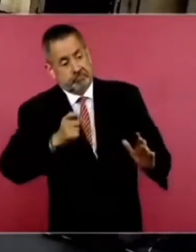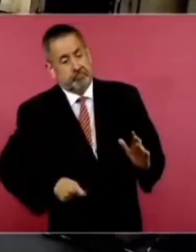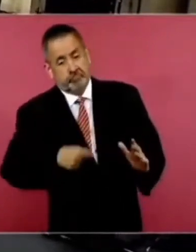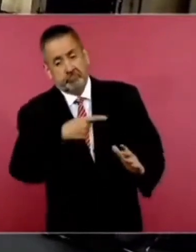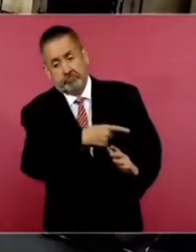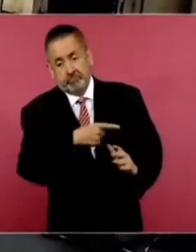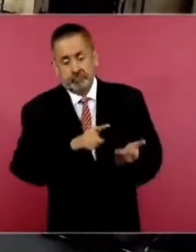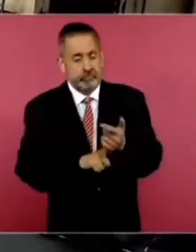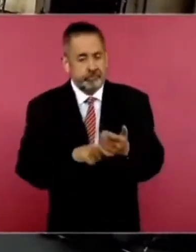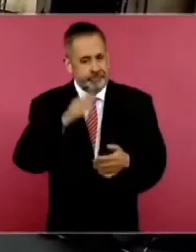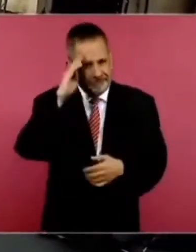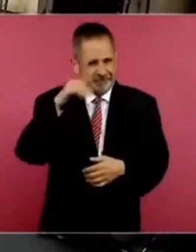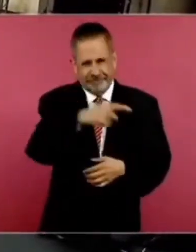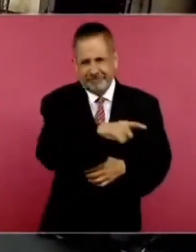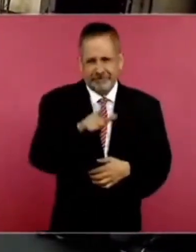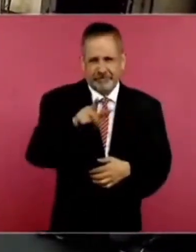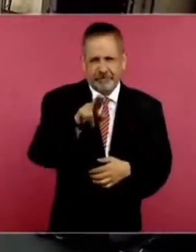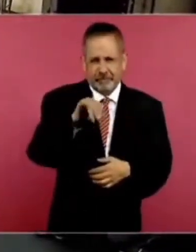porque este señor